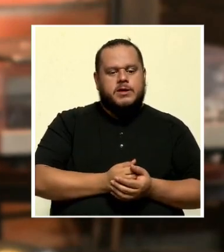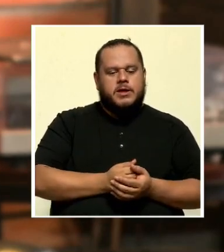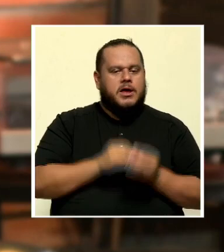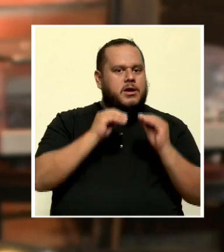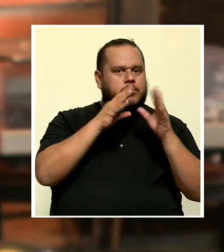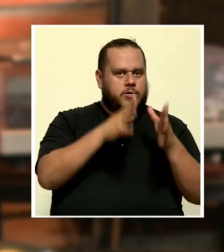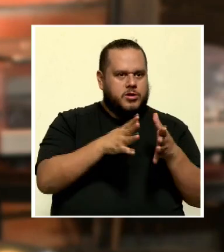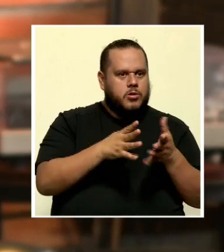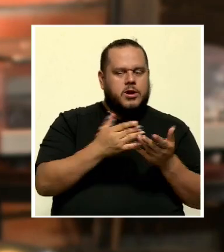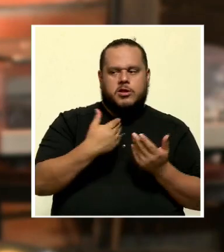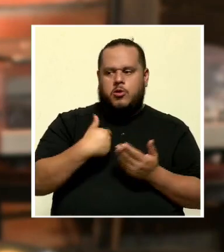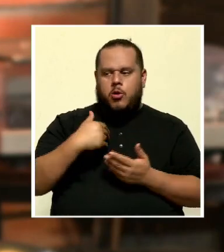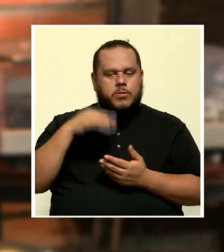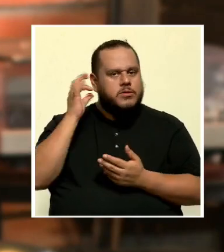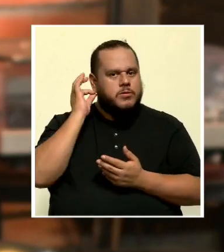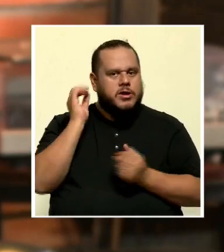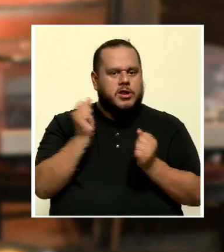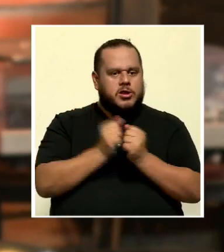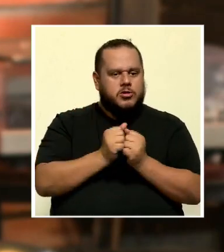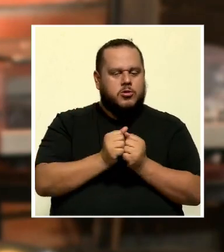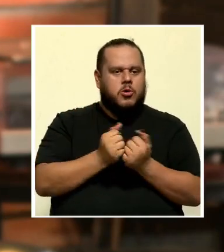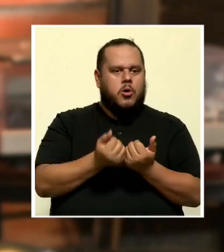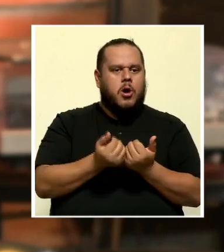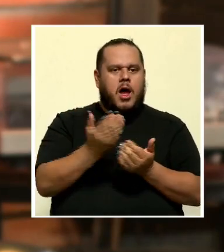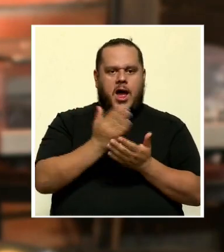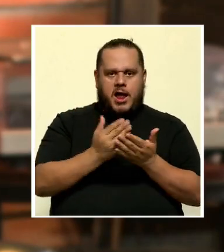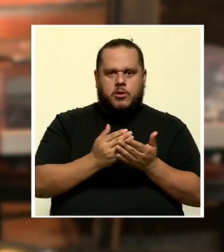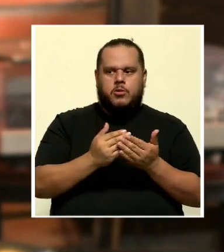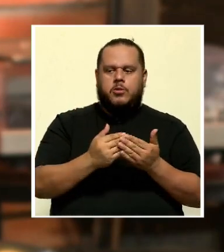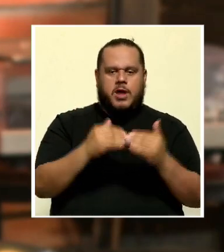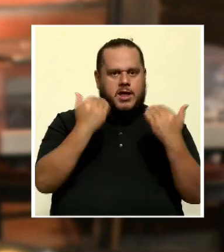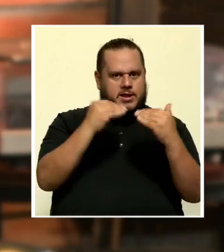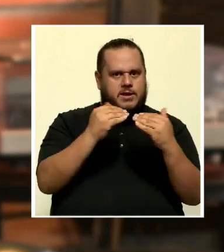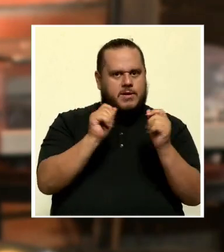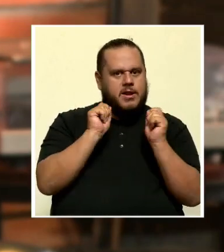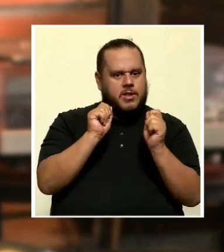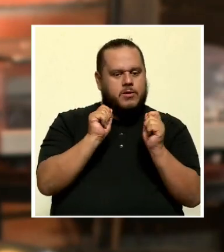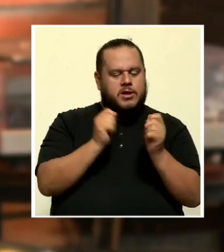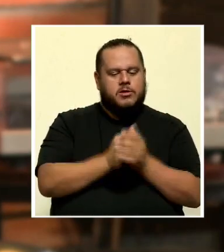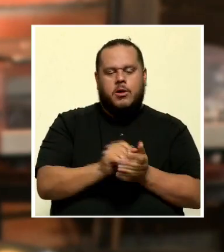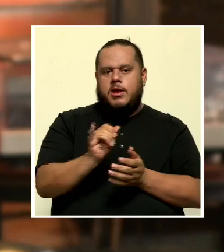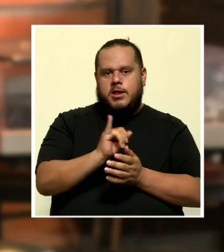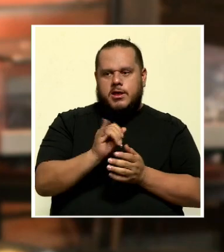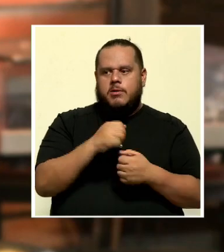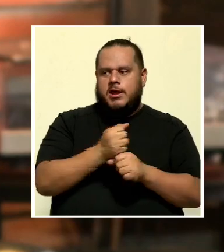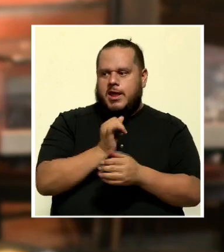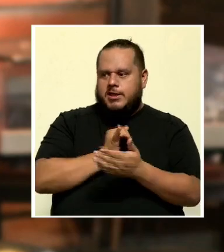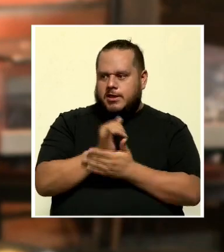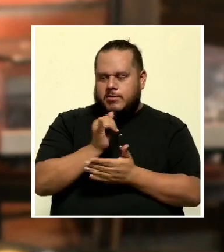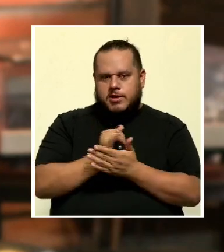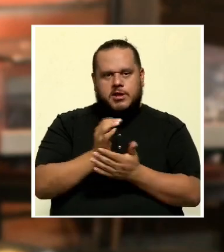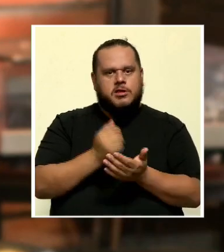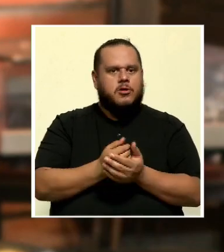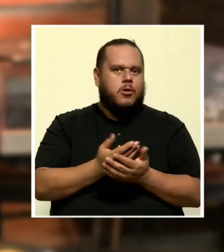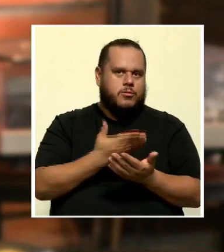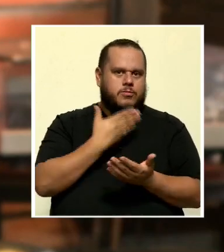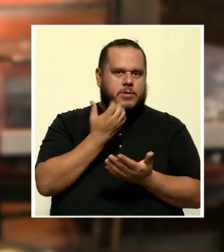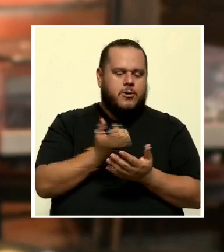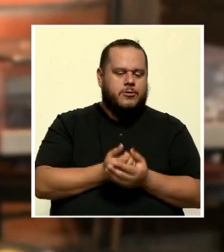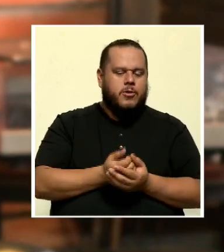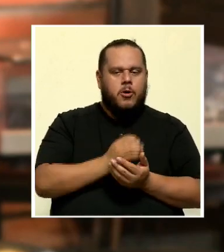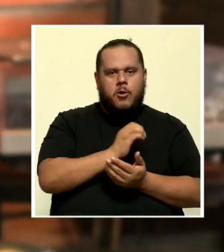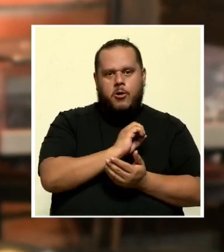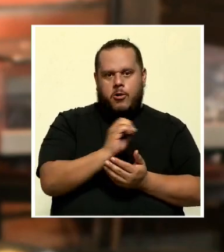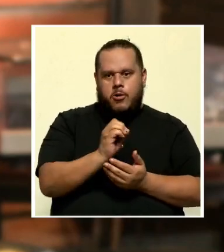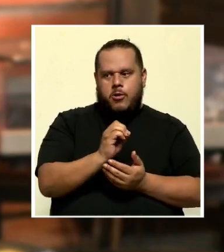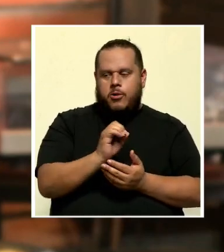y profesoras con cierto nivel de educación, que además hacen investigación idealmente,